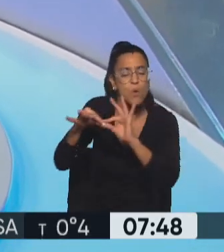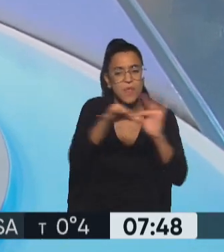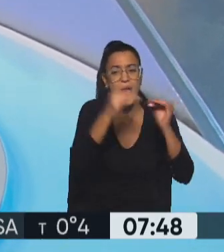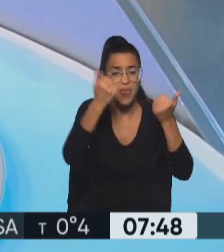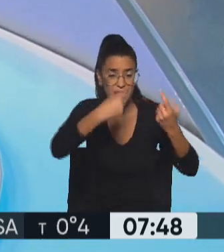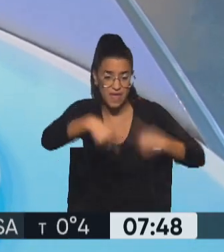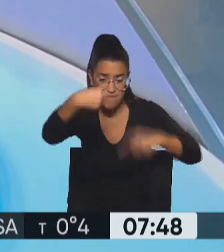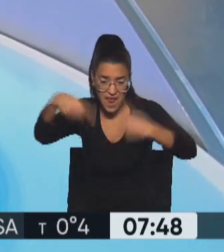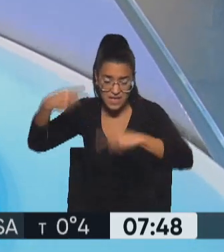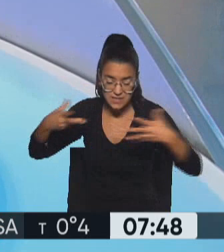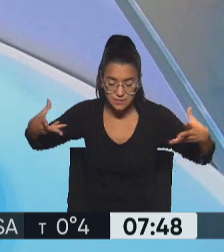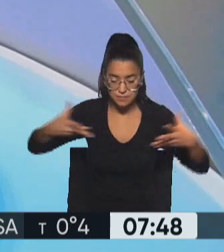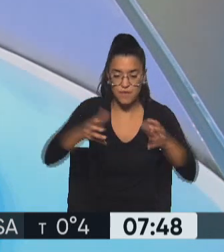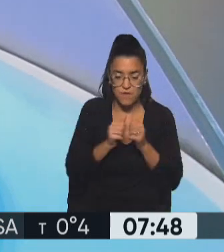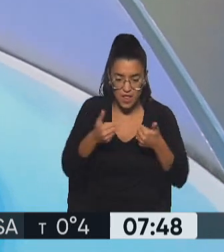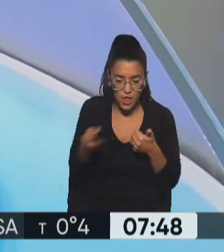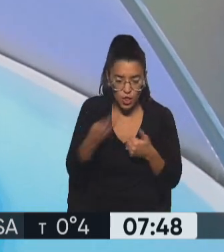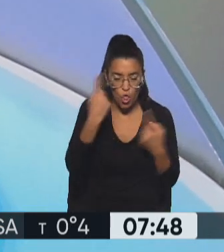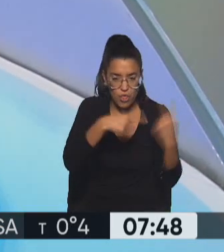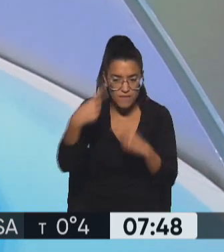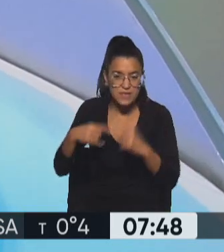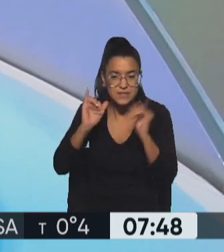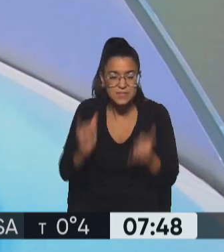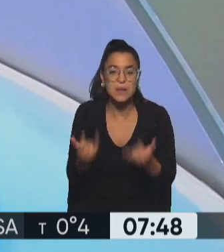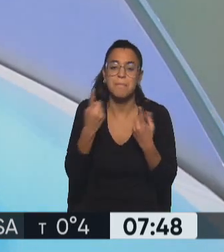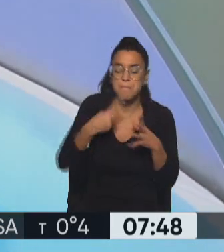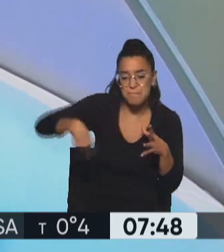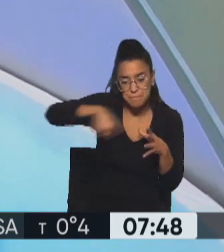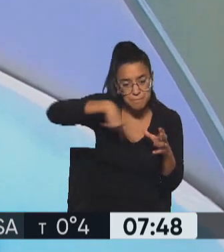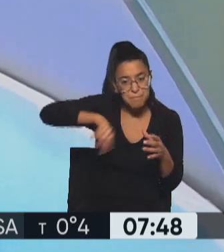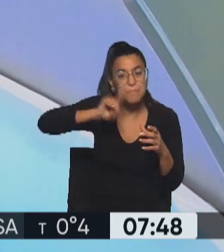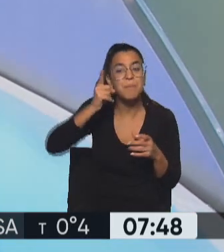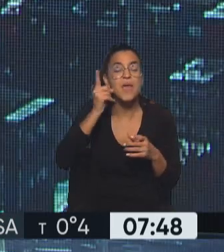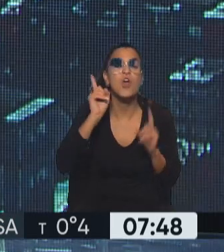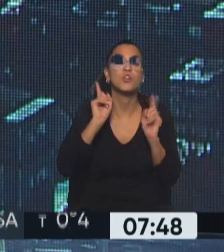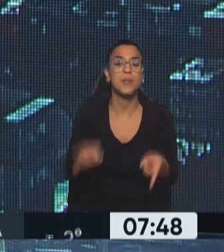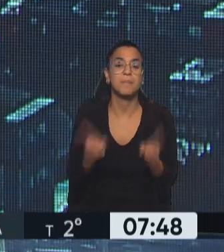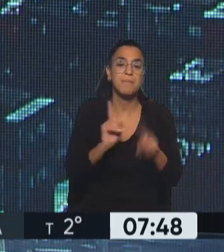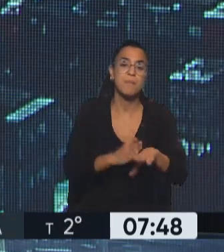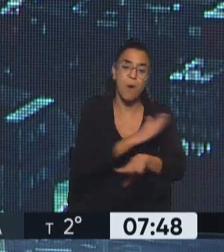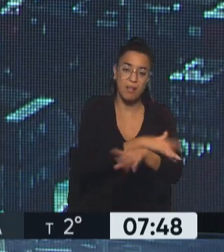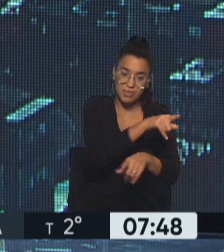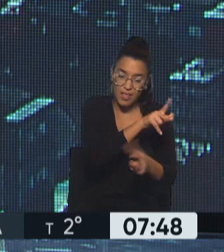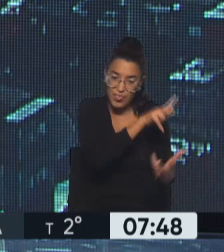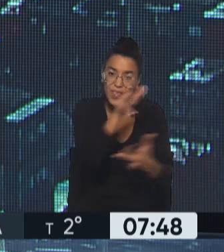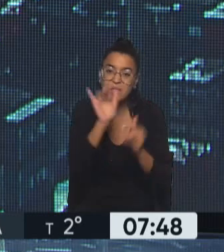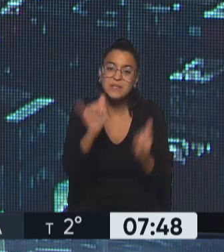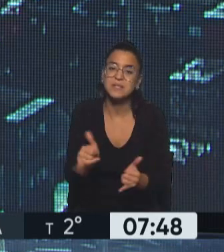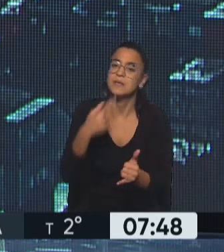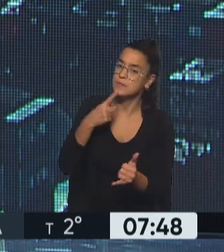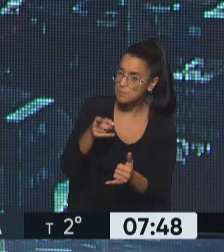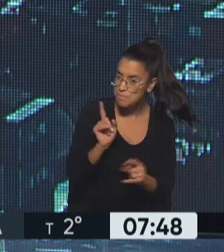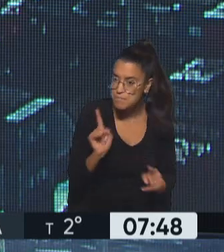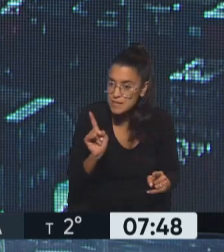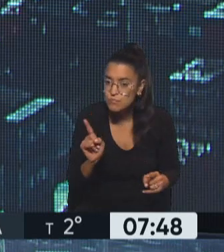diferencias hacia adentro del frente de todos en un mensaje hacia la coalición oficialista pero como vos señaladas también esto de tomar las palabras